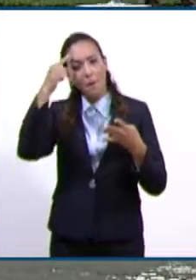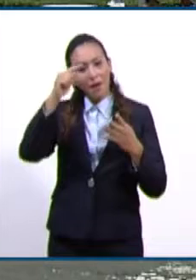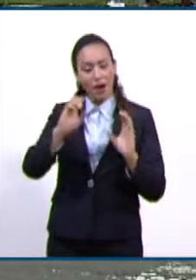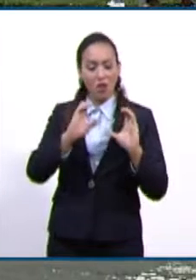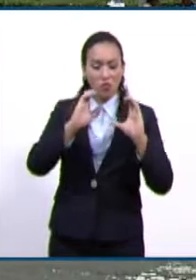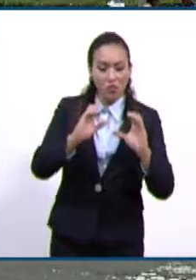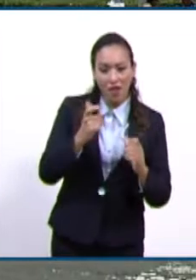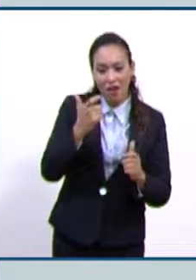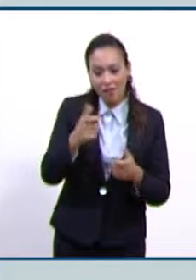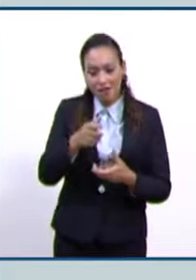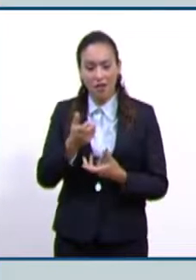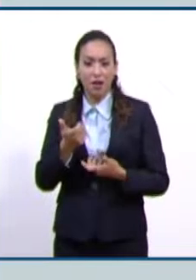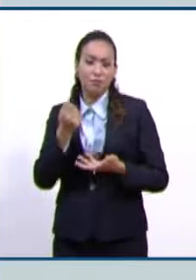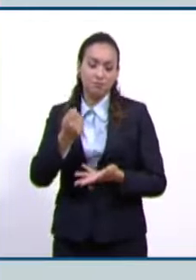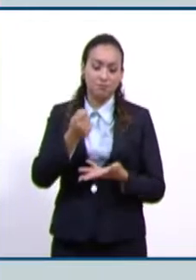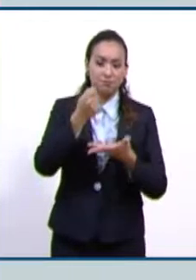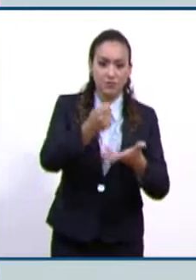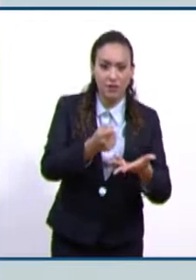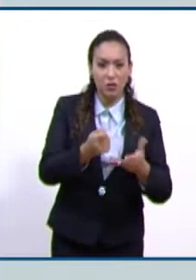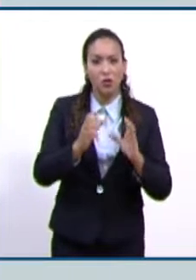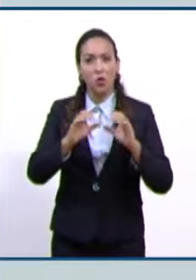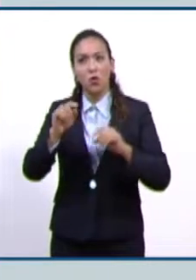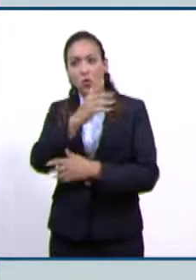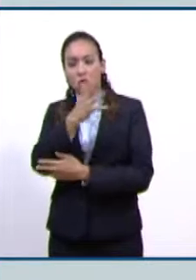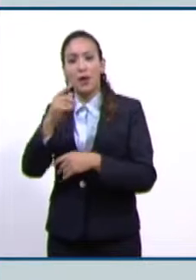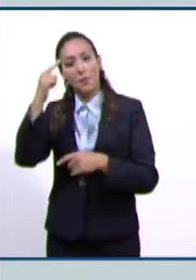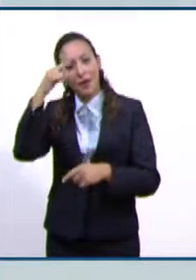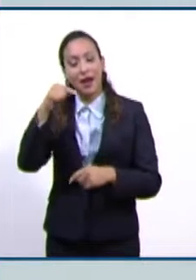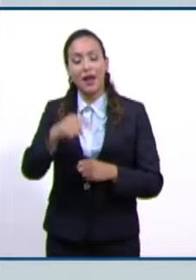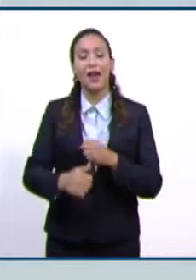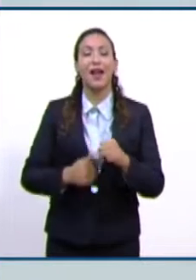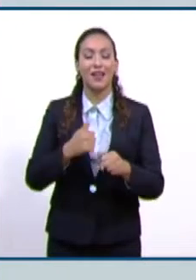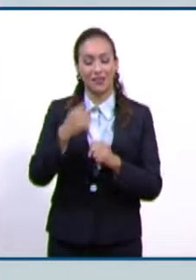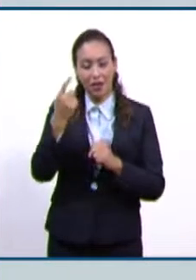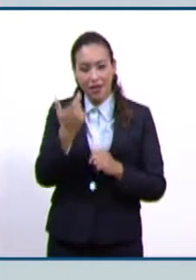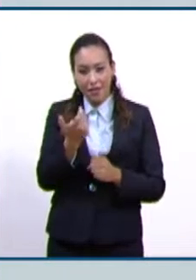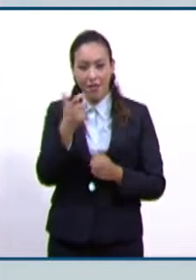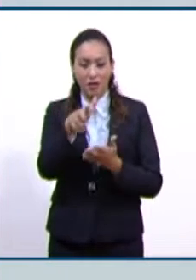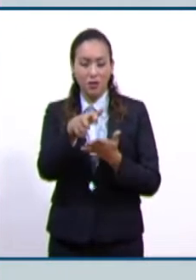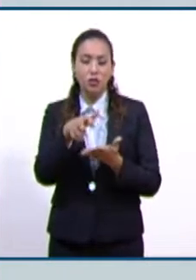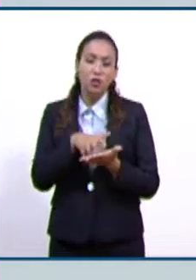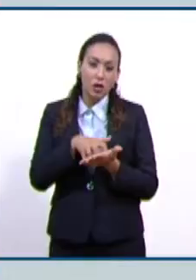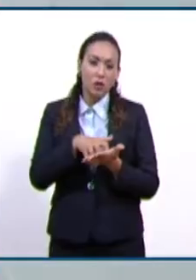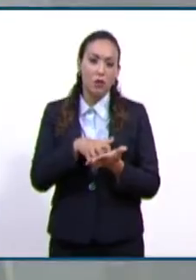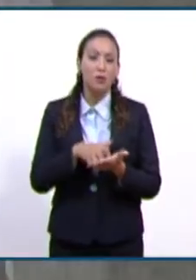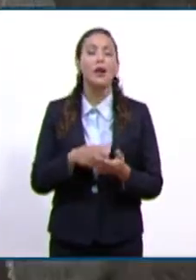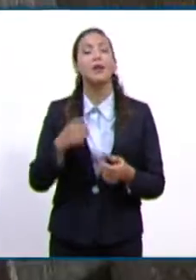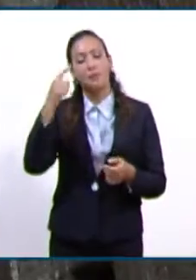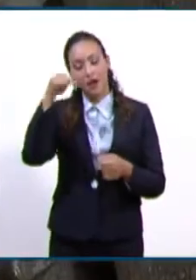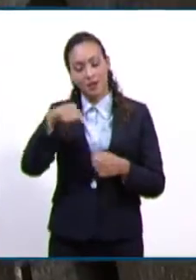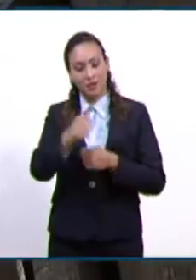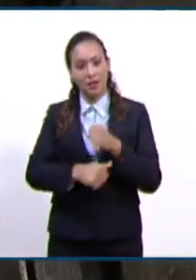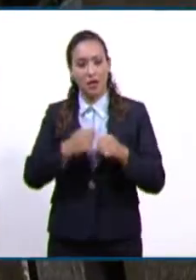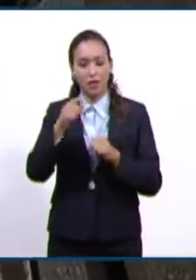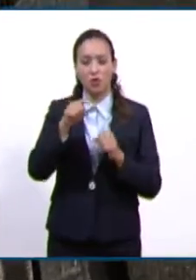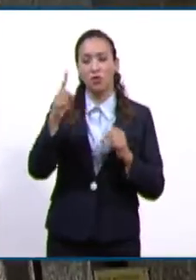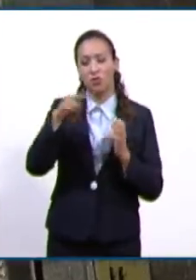disciplina presupuestal y modernización de la gestión para 2024, con las que pretende generar ahorros por